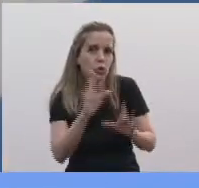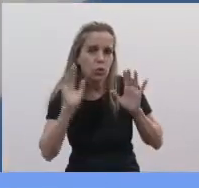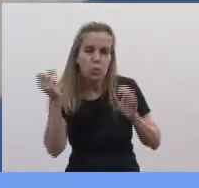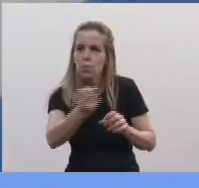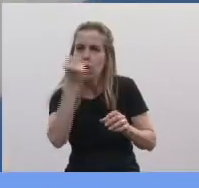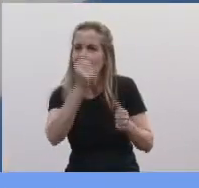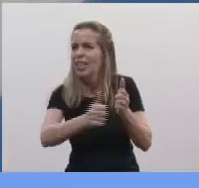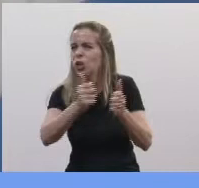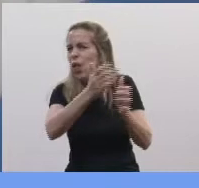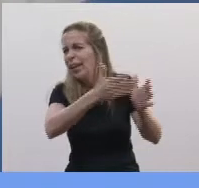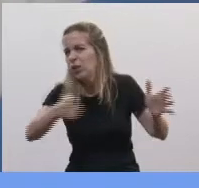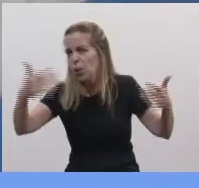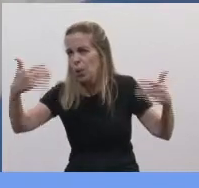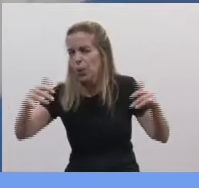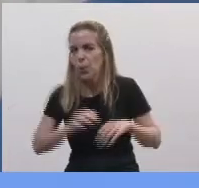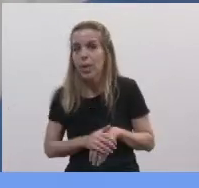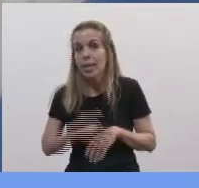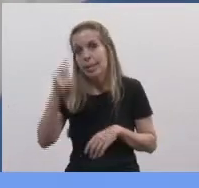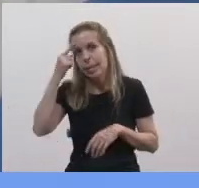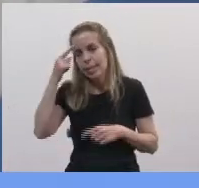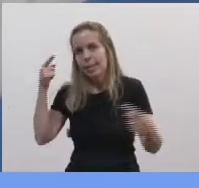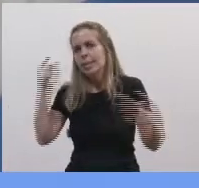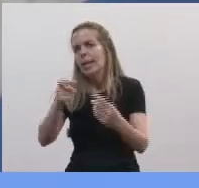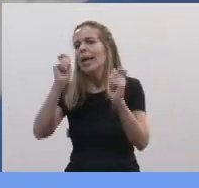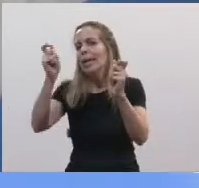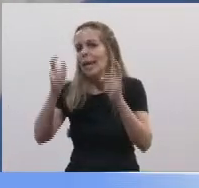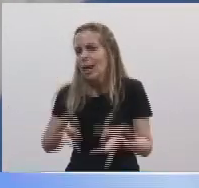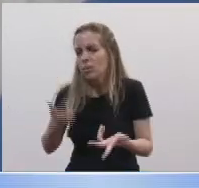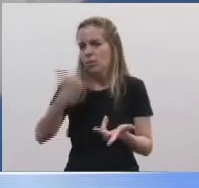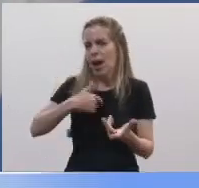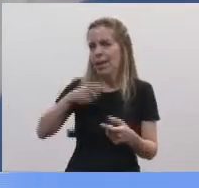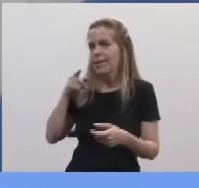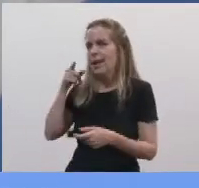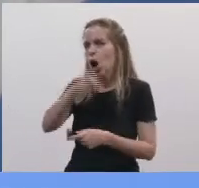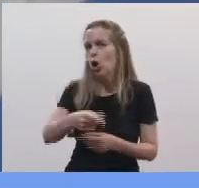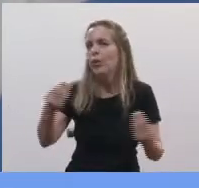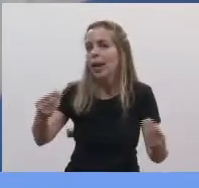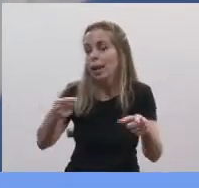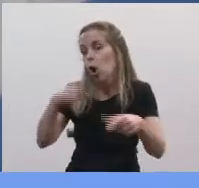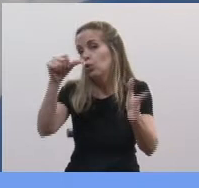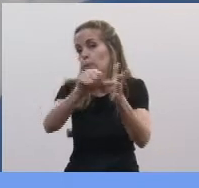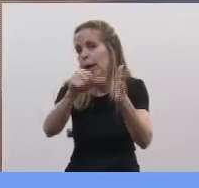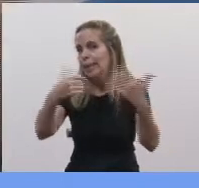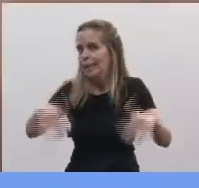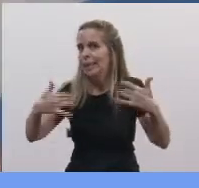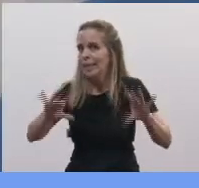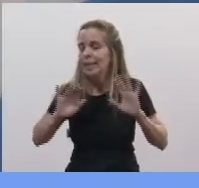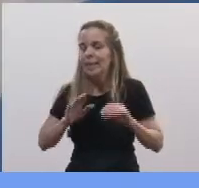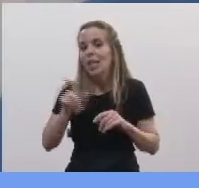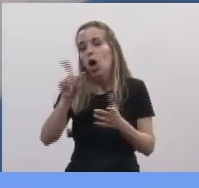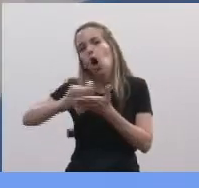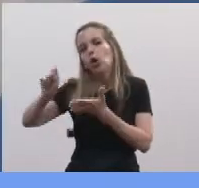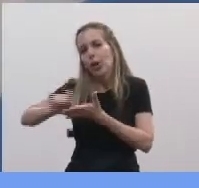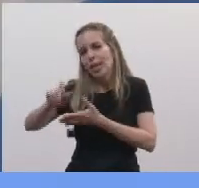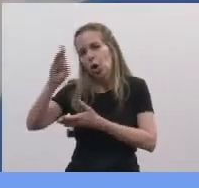Yo agregaría que no contra cualquier rival, sino contra el rival que más nos duele y enoja como país.